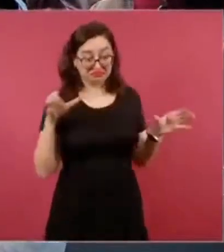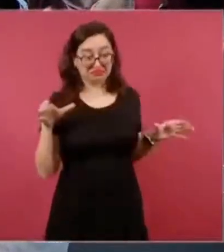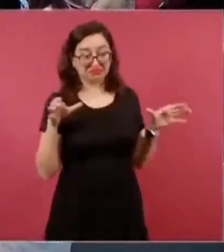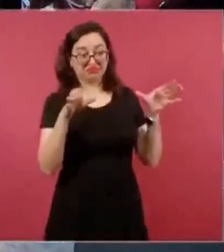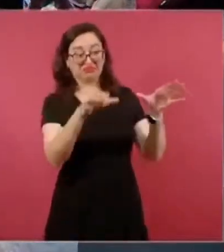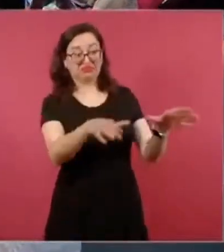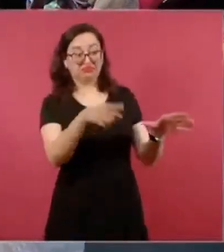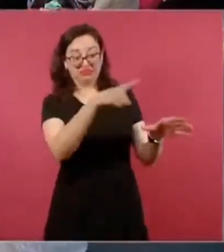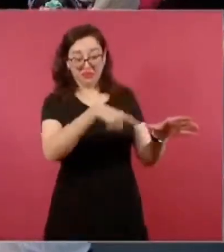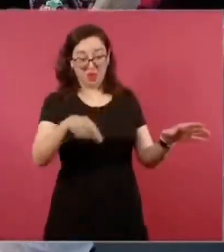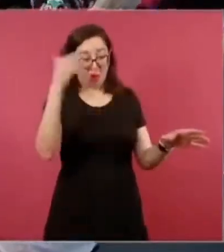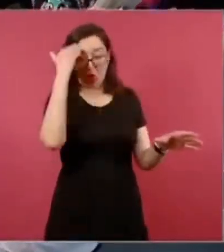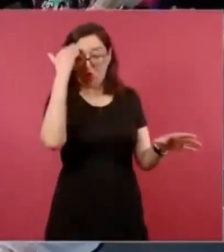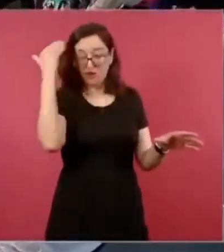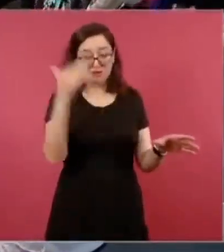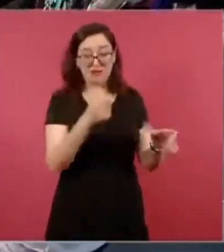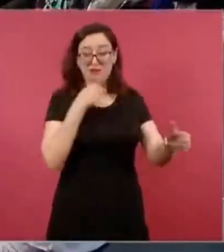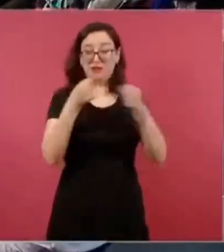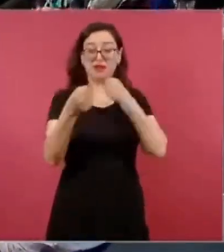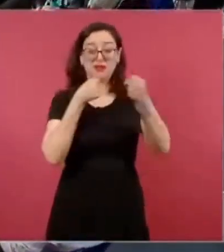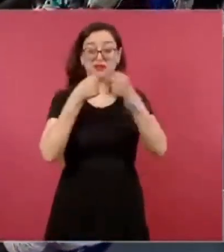es la calumnia.